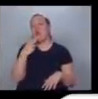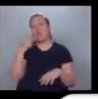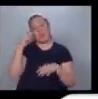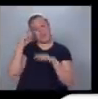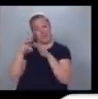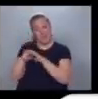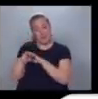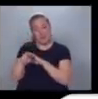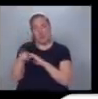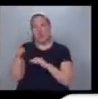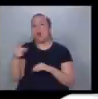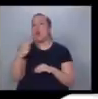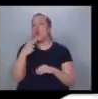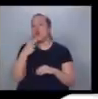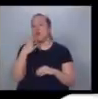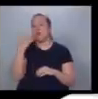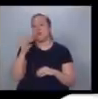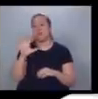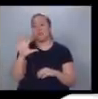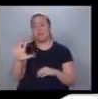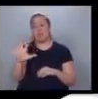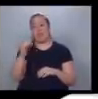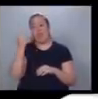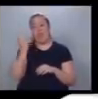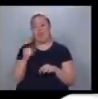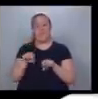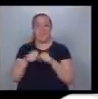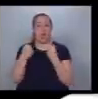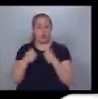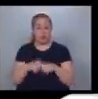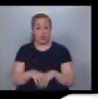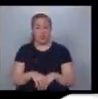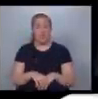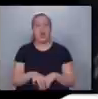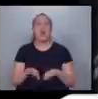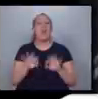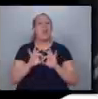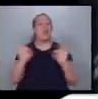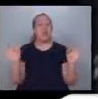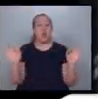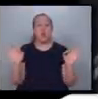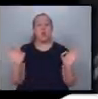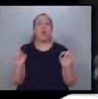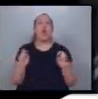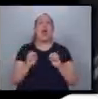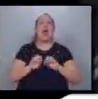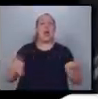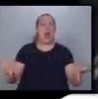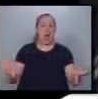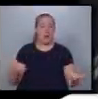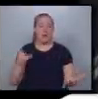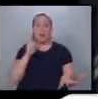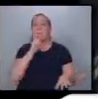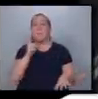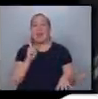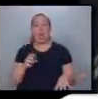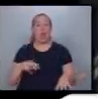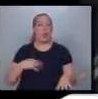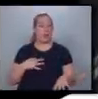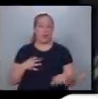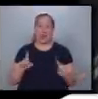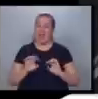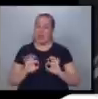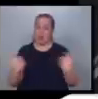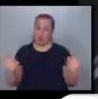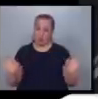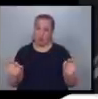esos 11, 5 tenemos con fractura. Ninguno con estado grave que corra riesgo su vida. Ah, bueno, eso es